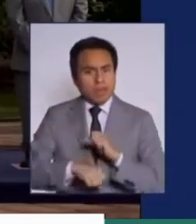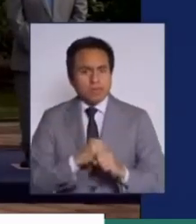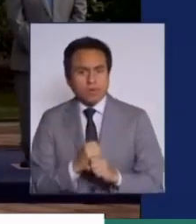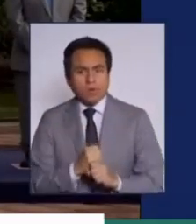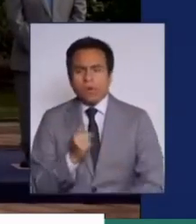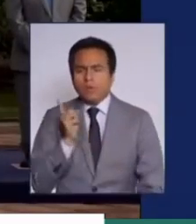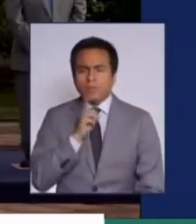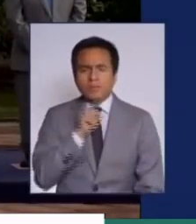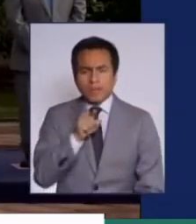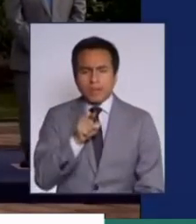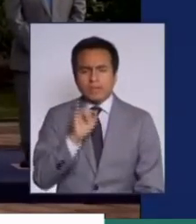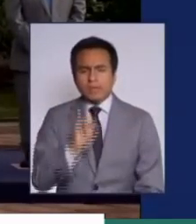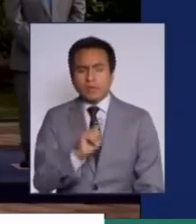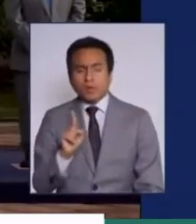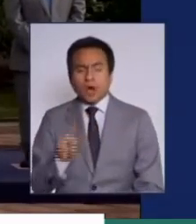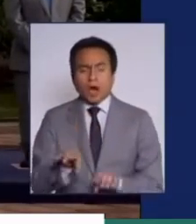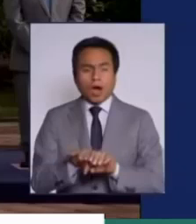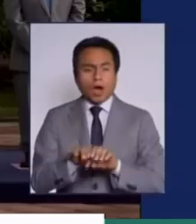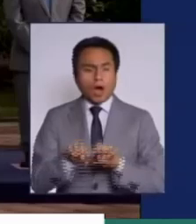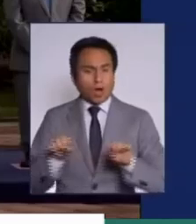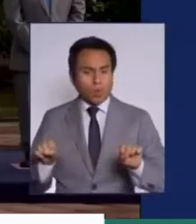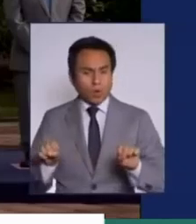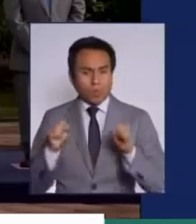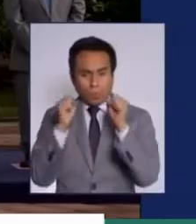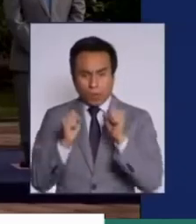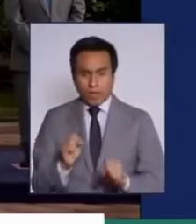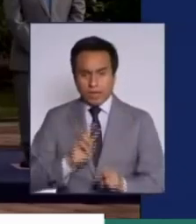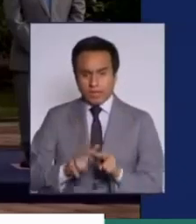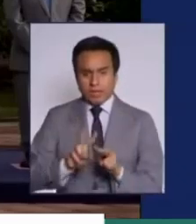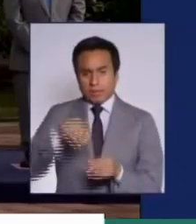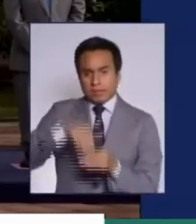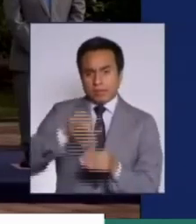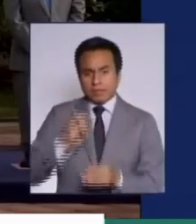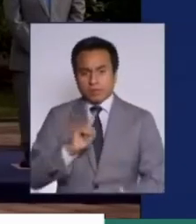pedir un crédito y nos endeudamos a no sé cuántos años.